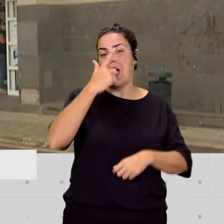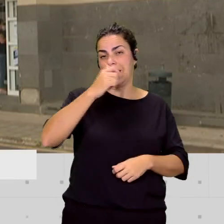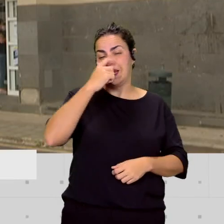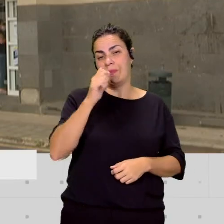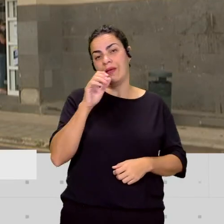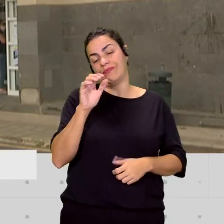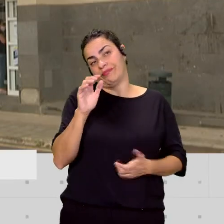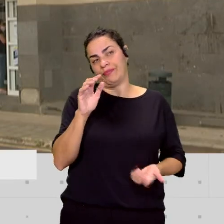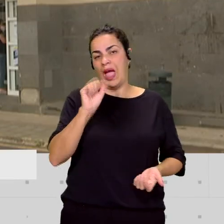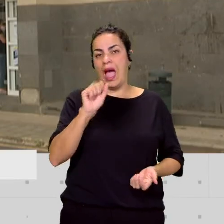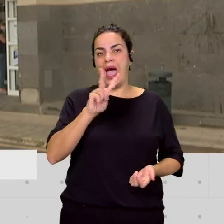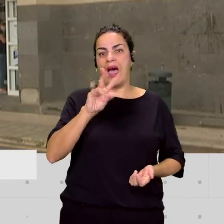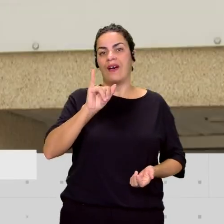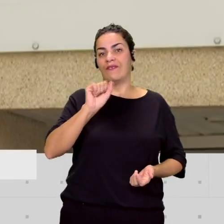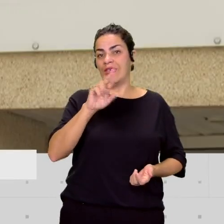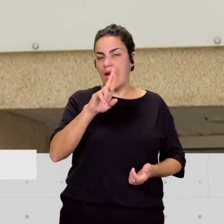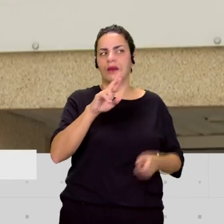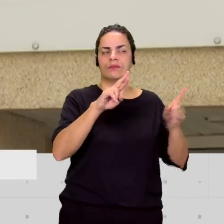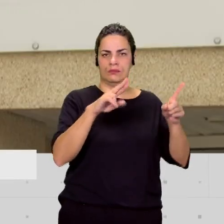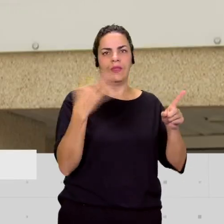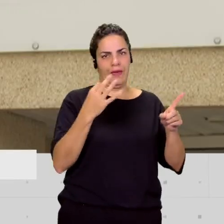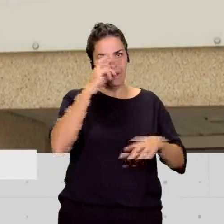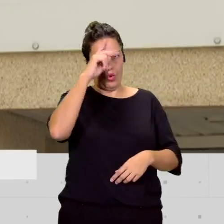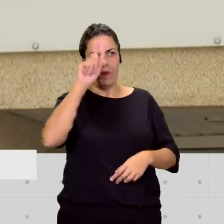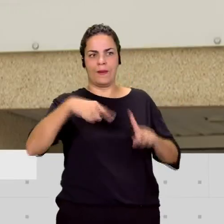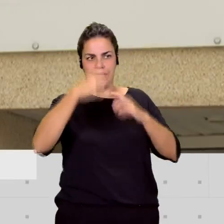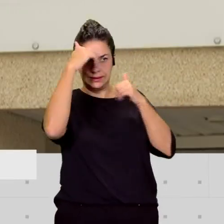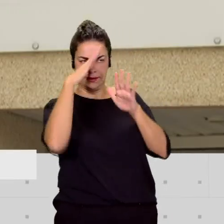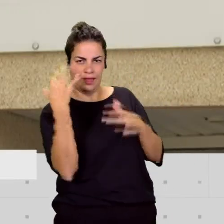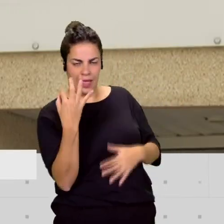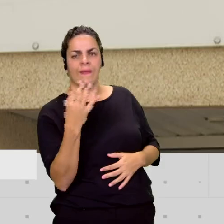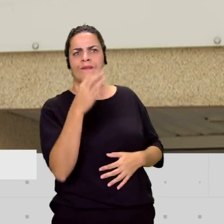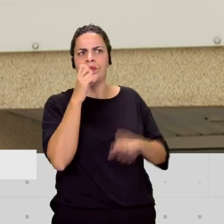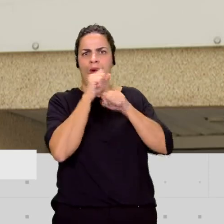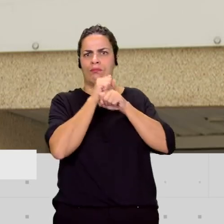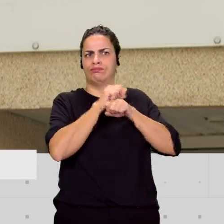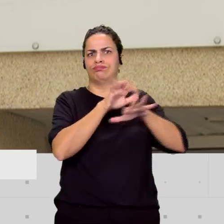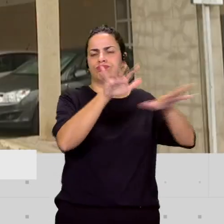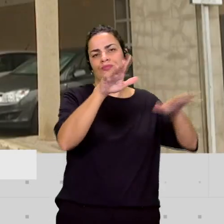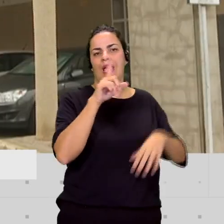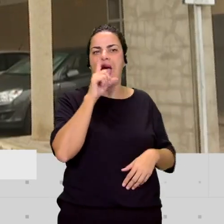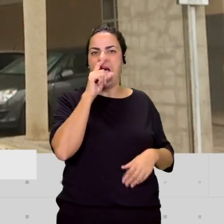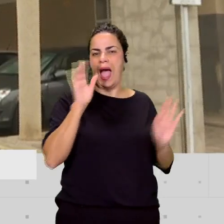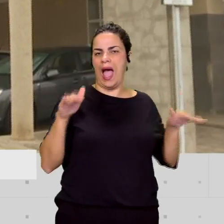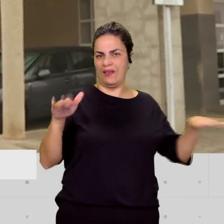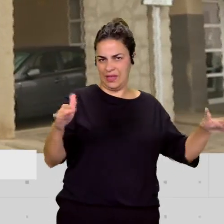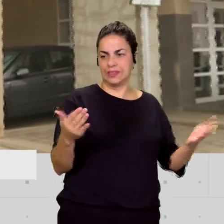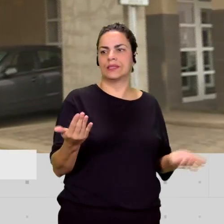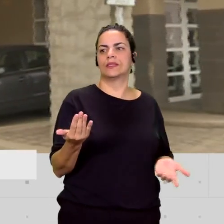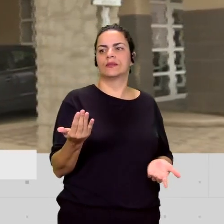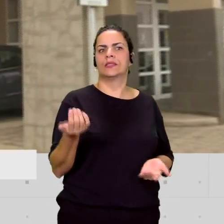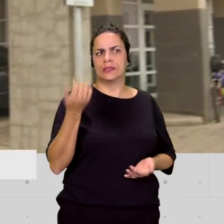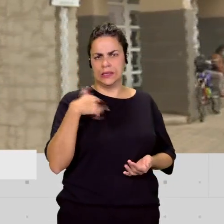nos debe ocupar y preocupar, porque está extendida entre aves. Ha habido